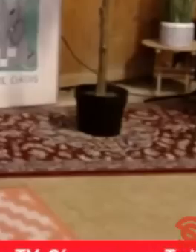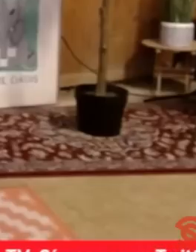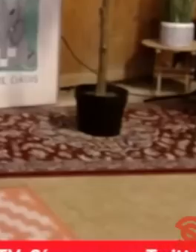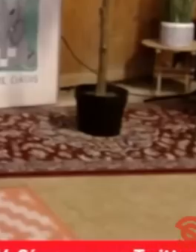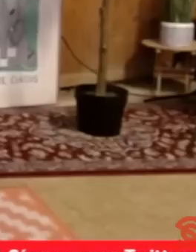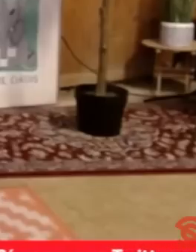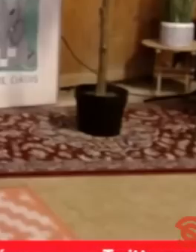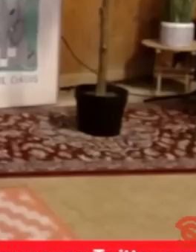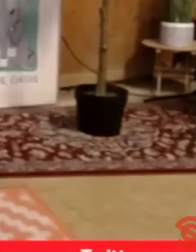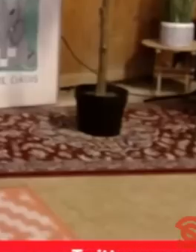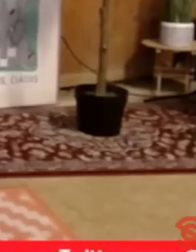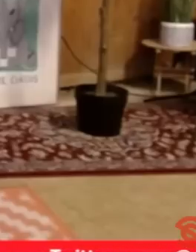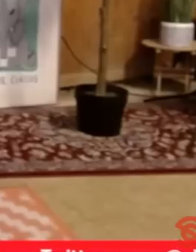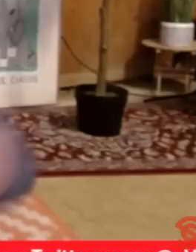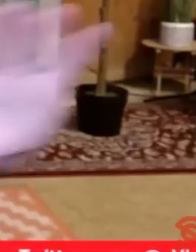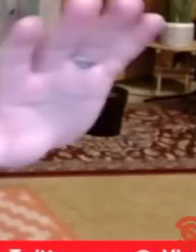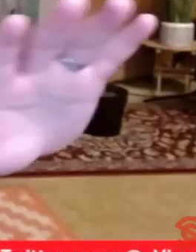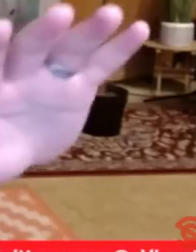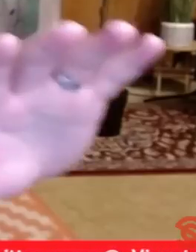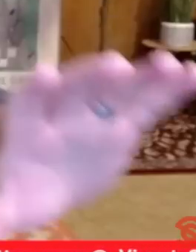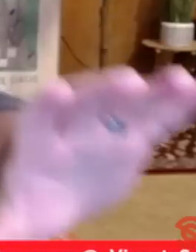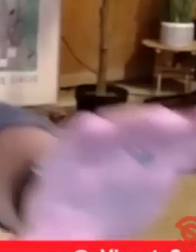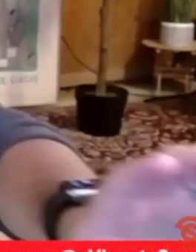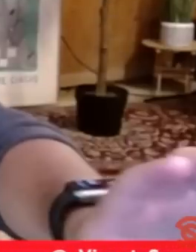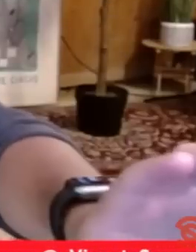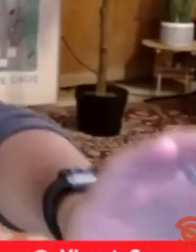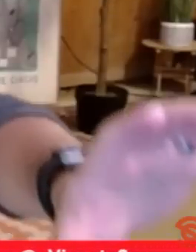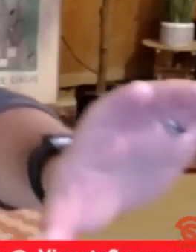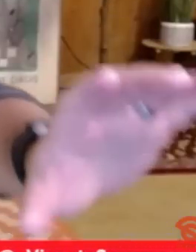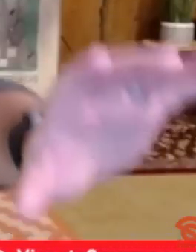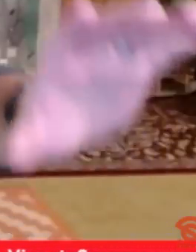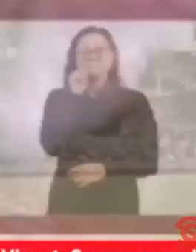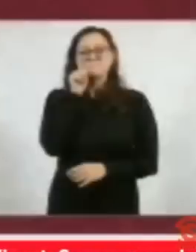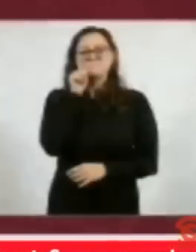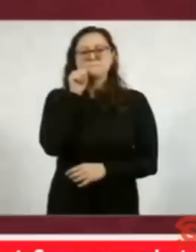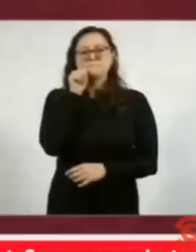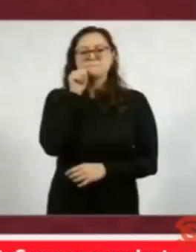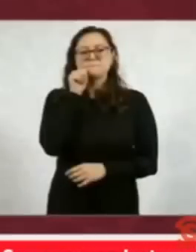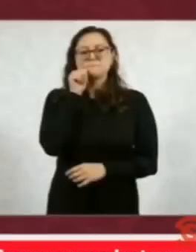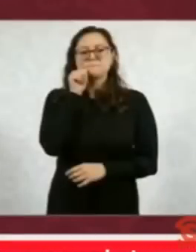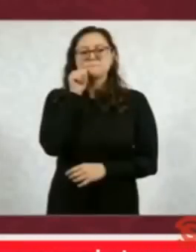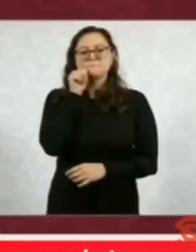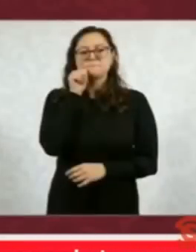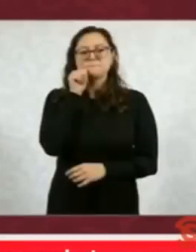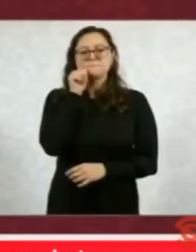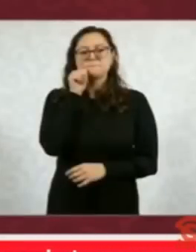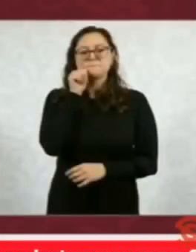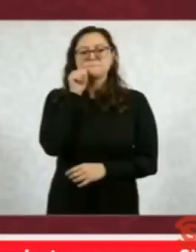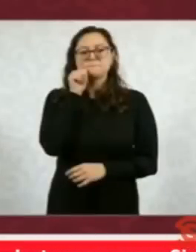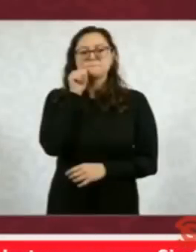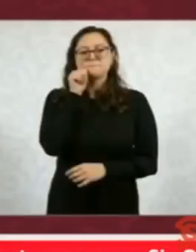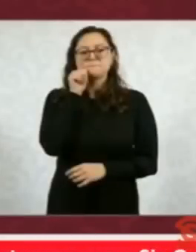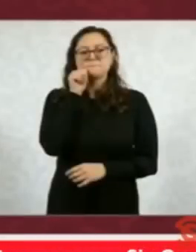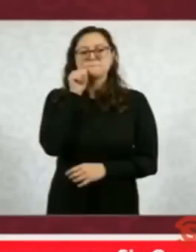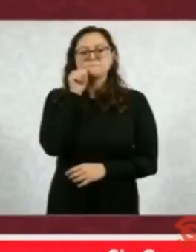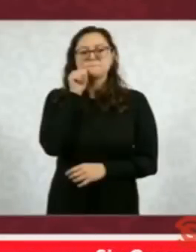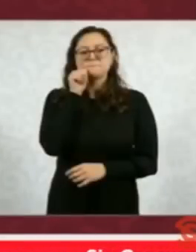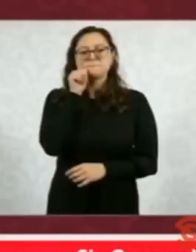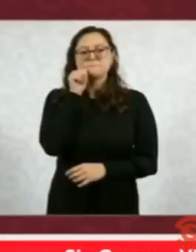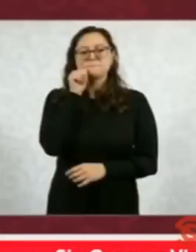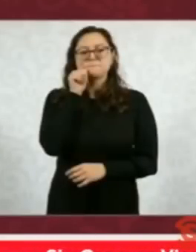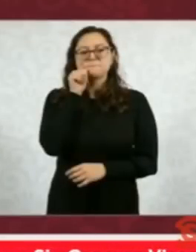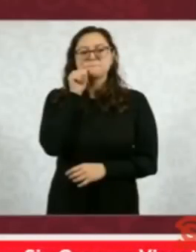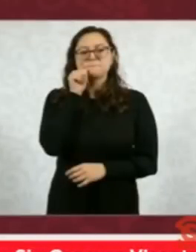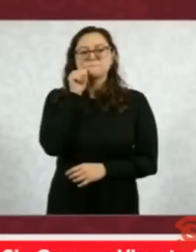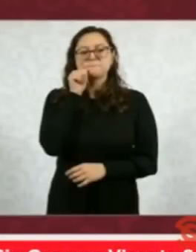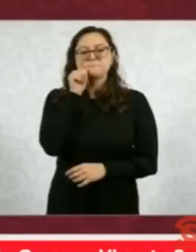más rapidonas, pero fíjense, así como le estaba poniendo David en pantalla, se va a dividir por día. Los lunes